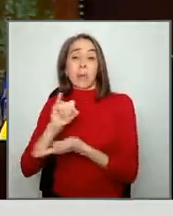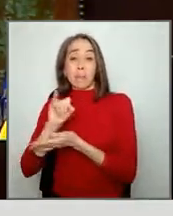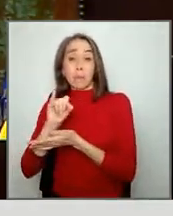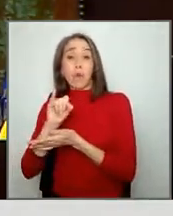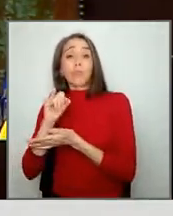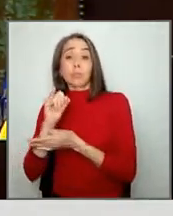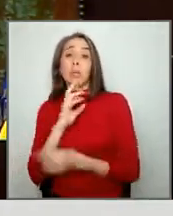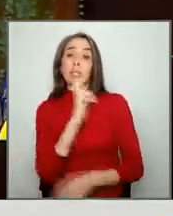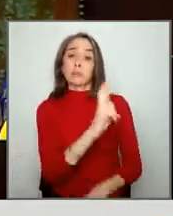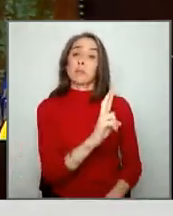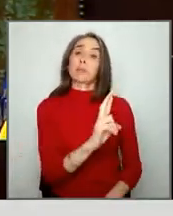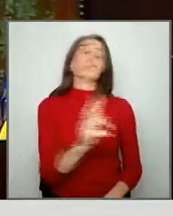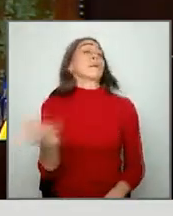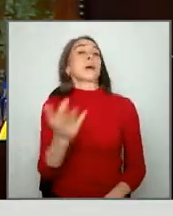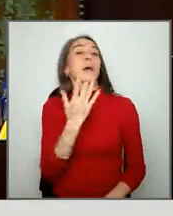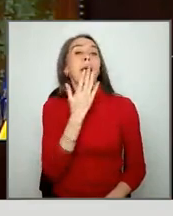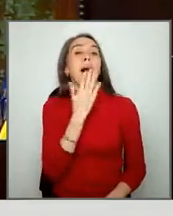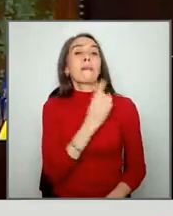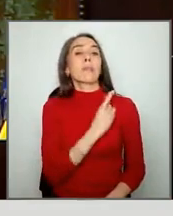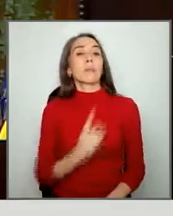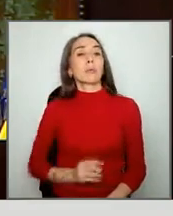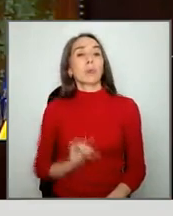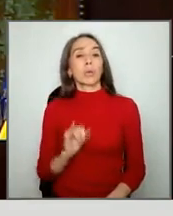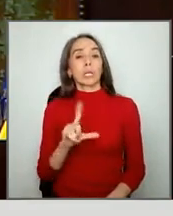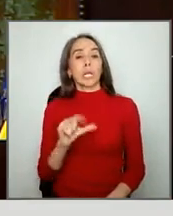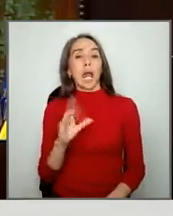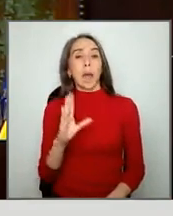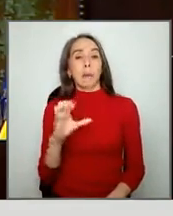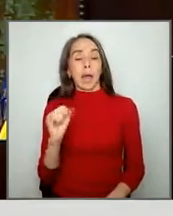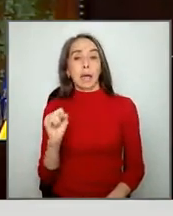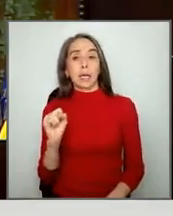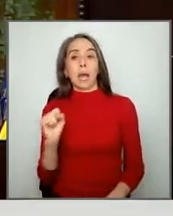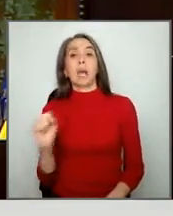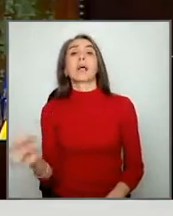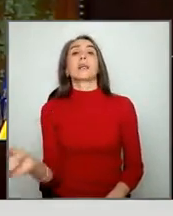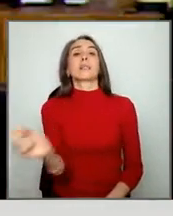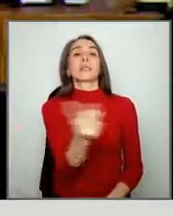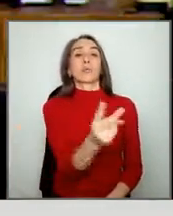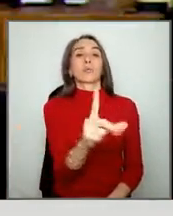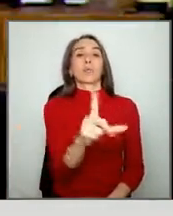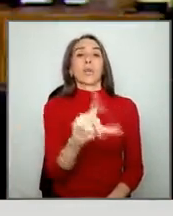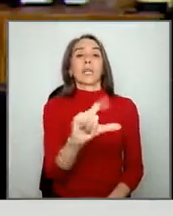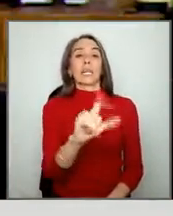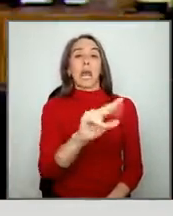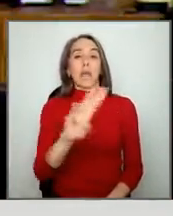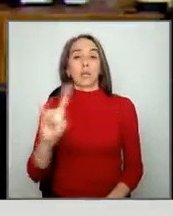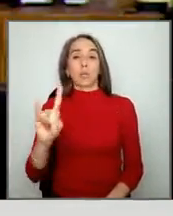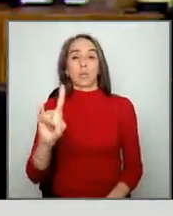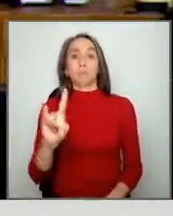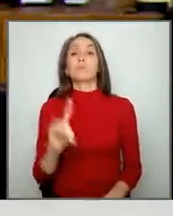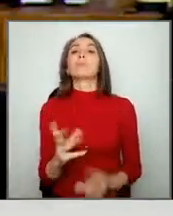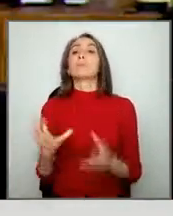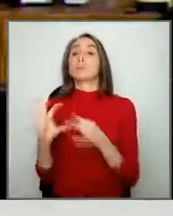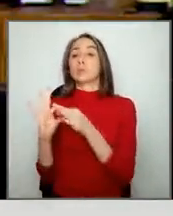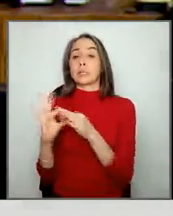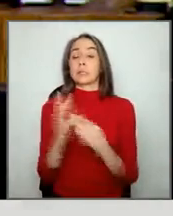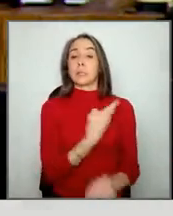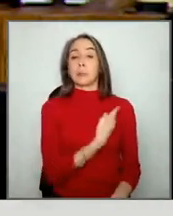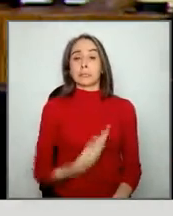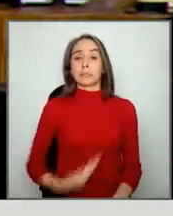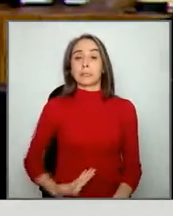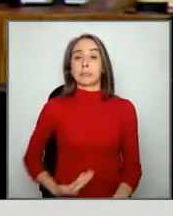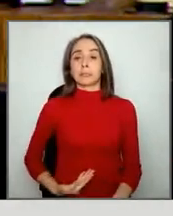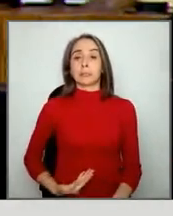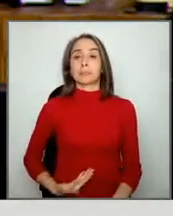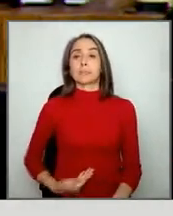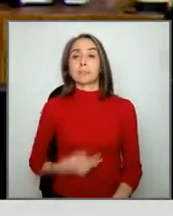la vaca y luego el diputado lilayú mientras lo resolvemos diputado y la vaca Muchas gracias presidenta por su intermedio